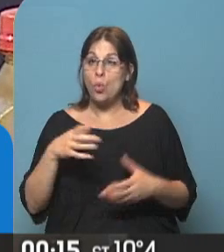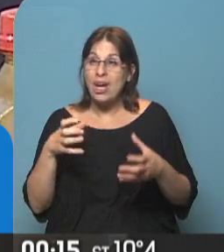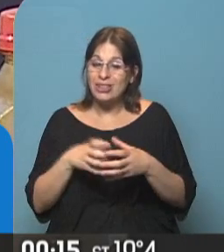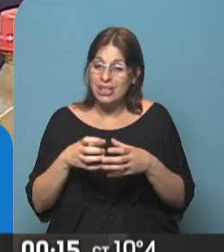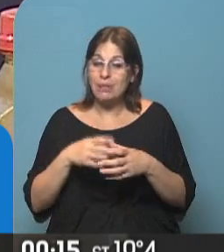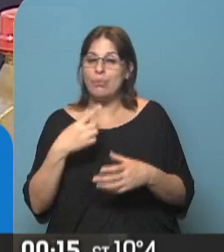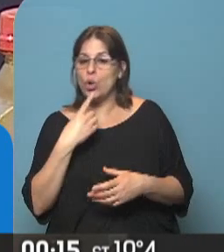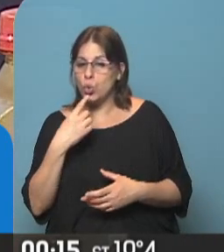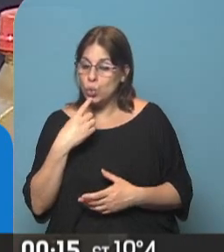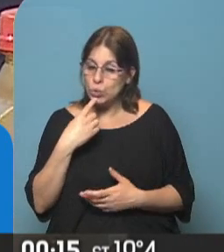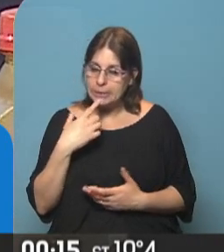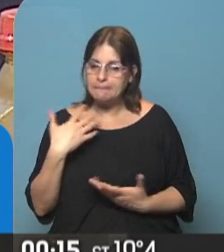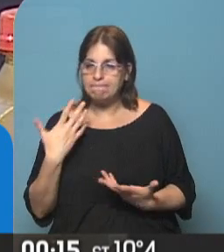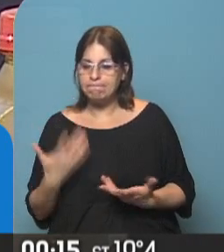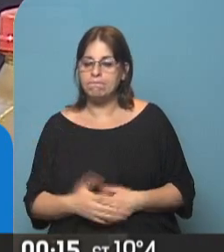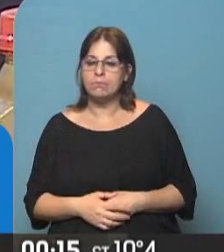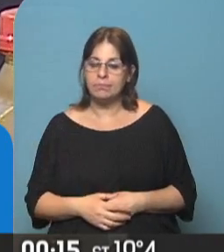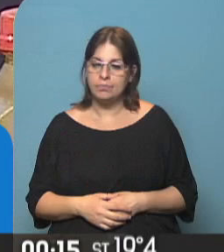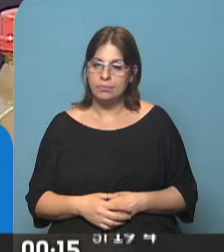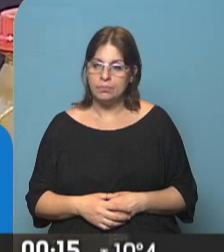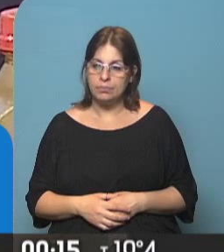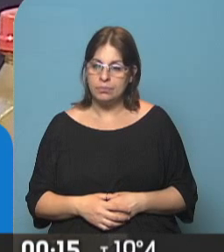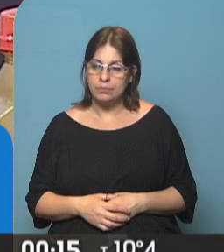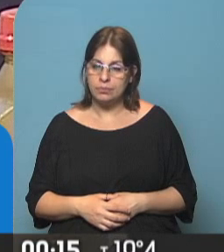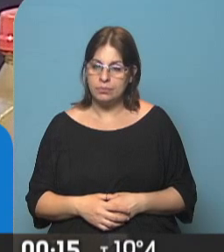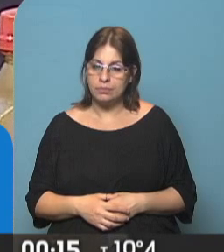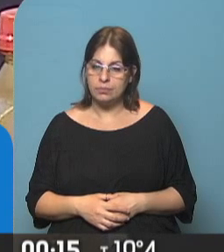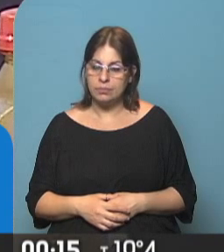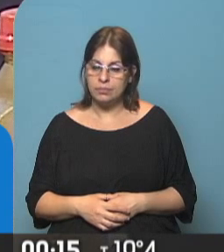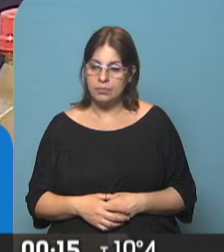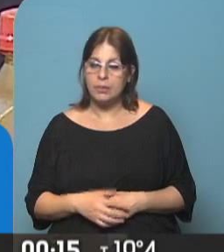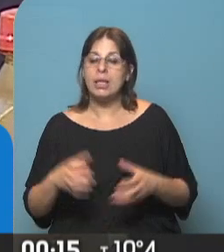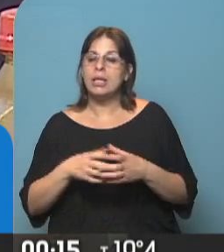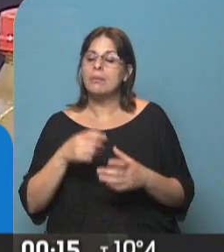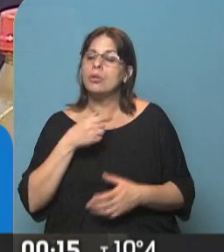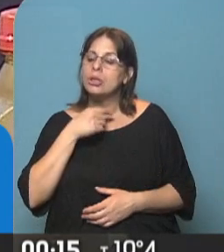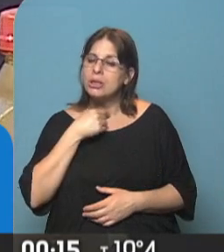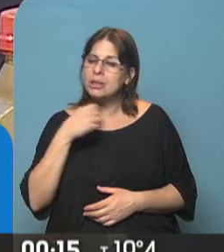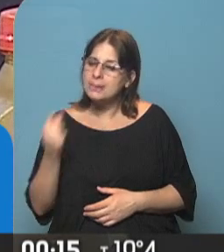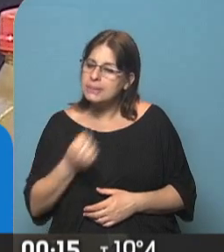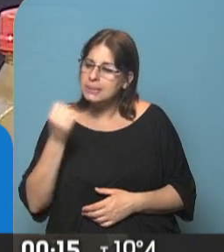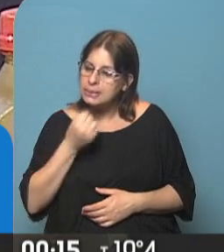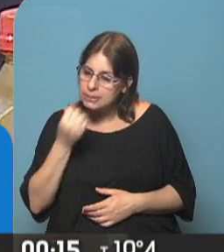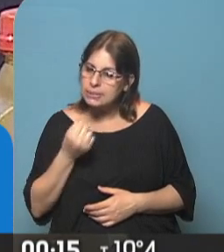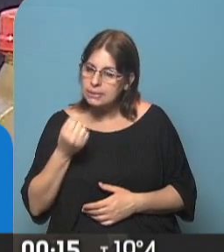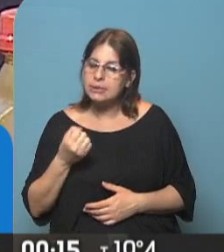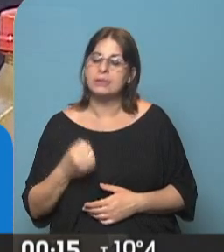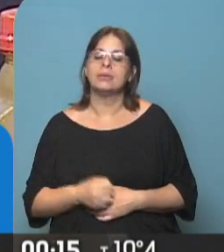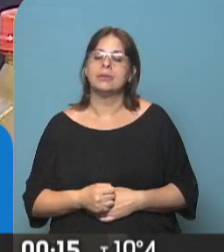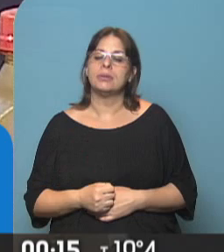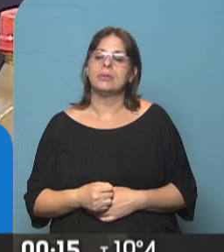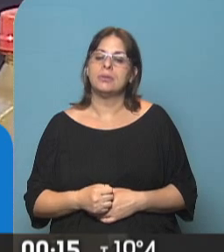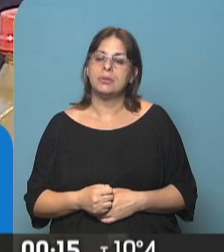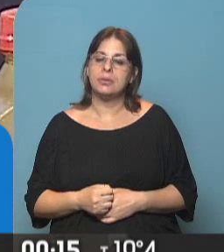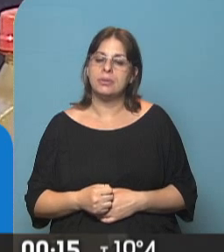tenía necesidades y que claramente iba a intentar jugarse lo que le quedaba, como lo